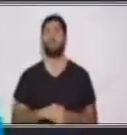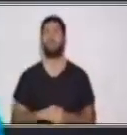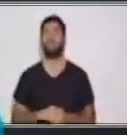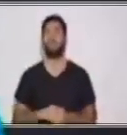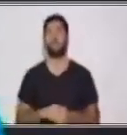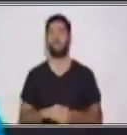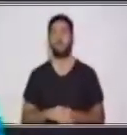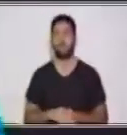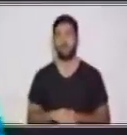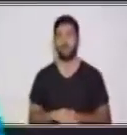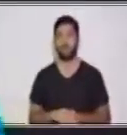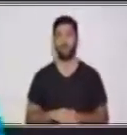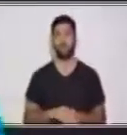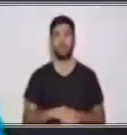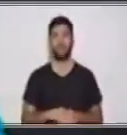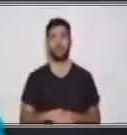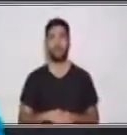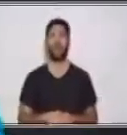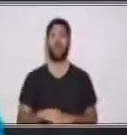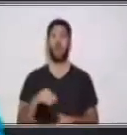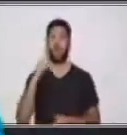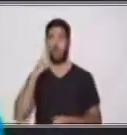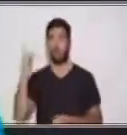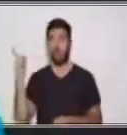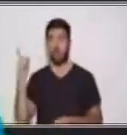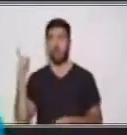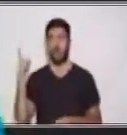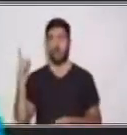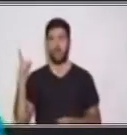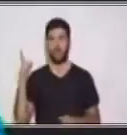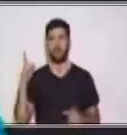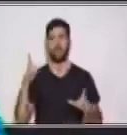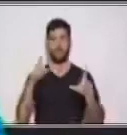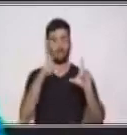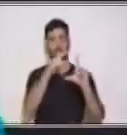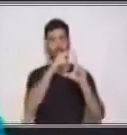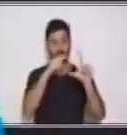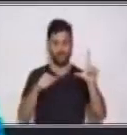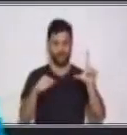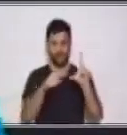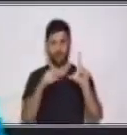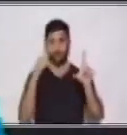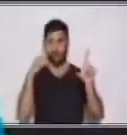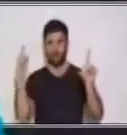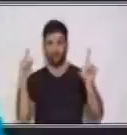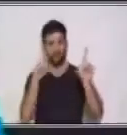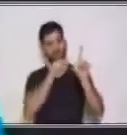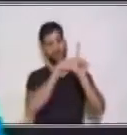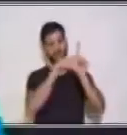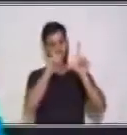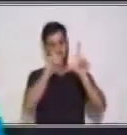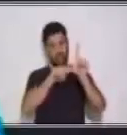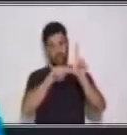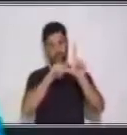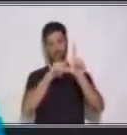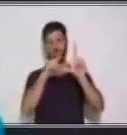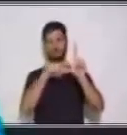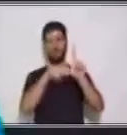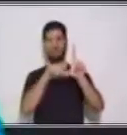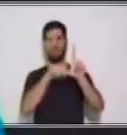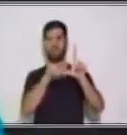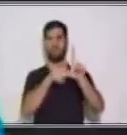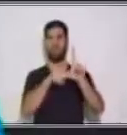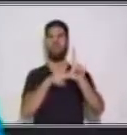si este triángulo es un triángulo rectángulo, en esta parte de acá vamos a tener un ángulo recto.